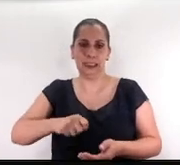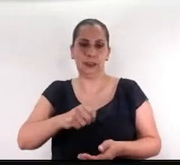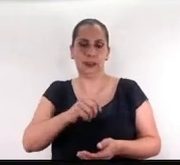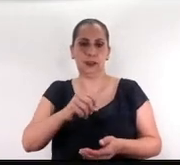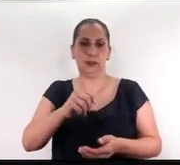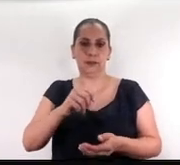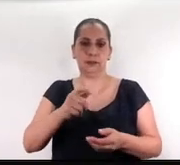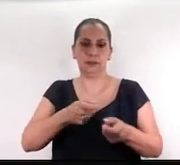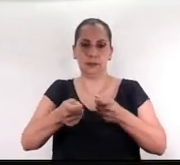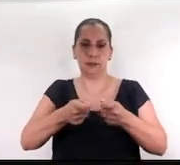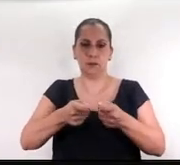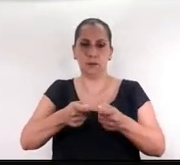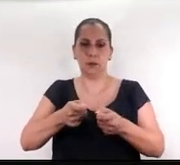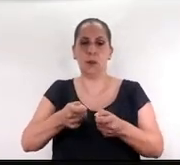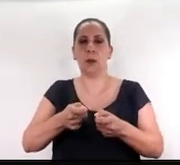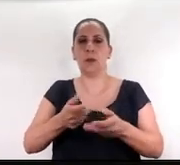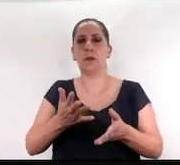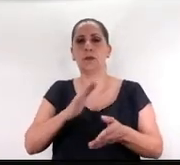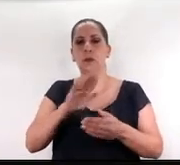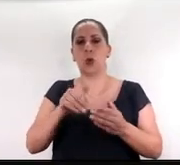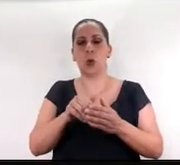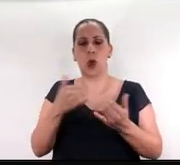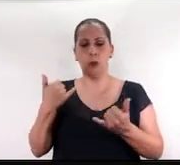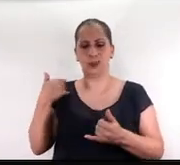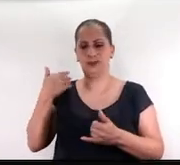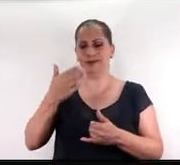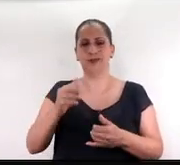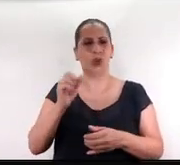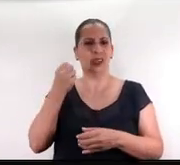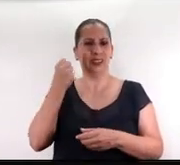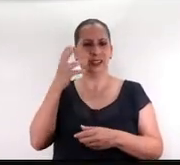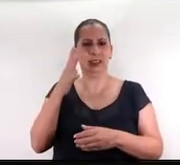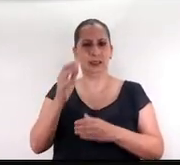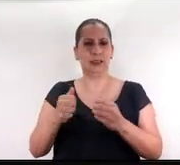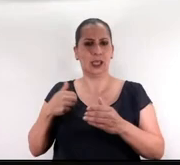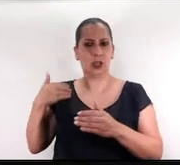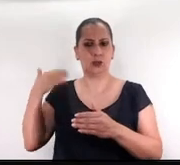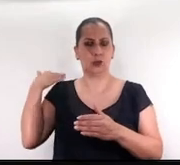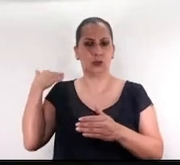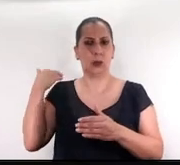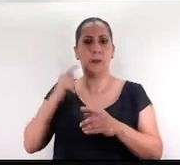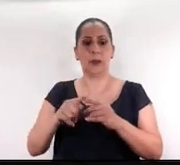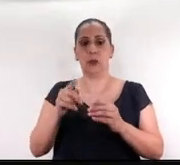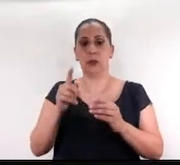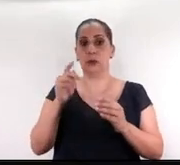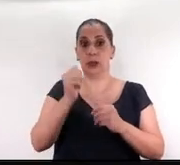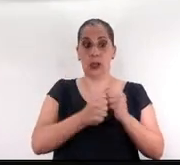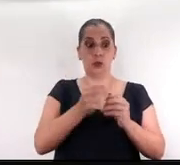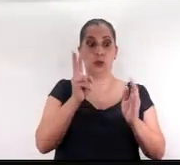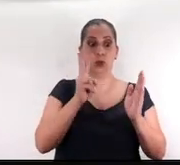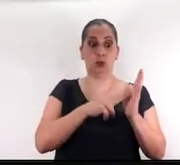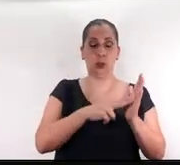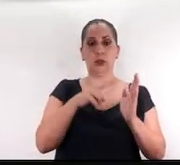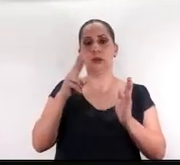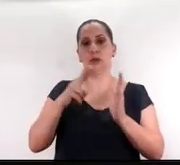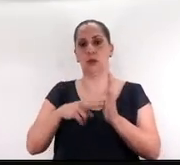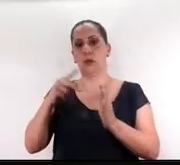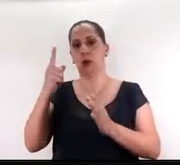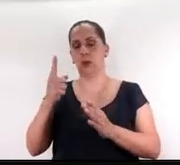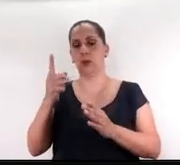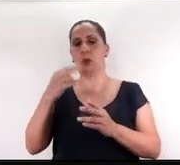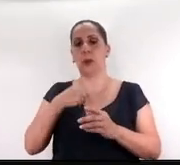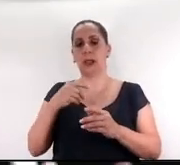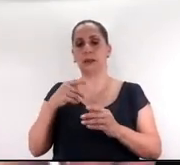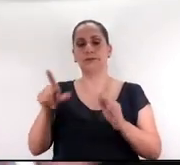países ha tomado más de 15 años. Pero en el año 2000, del 2000 al 2001, para que empezara a regir la Ley de Protección